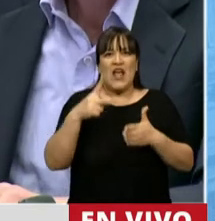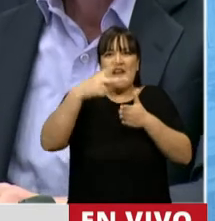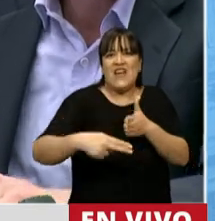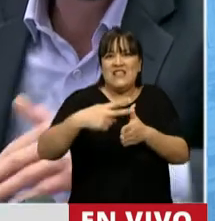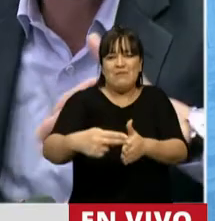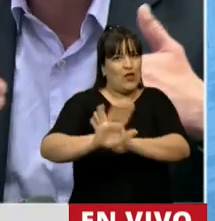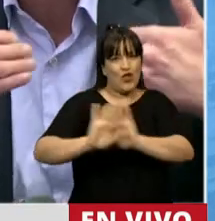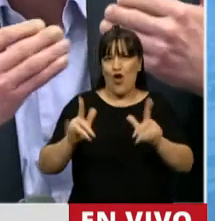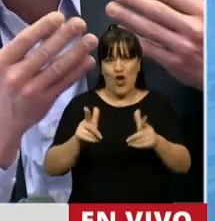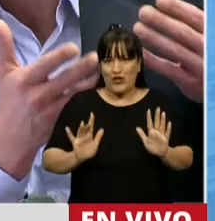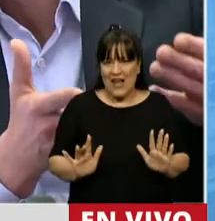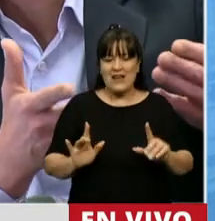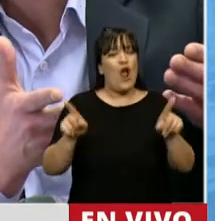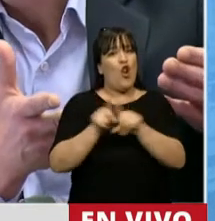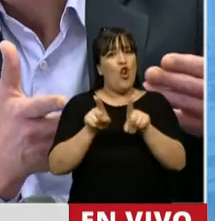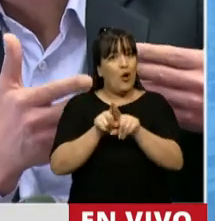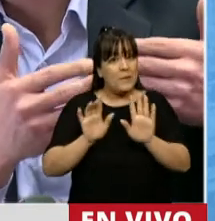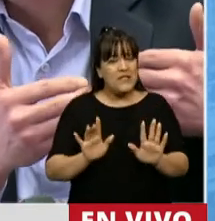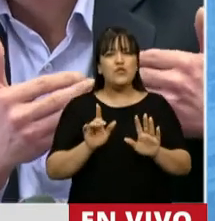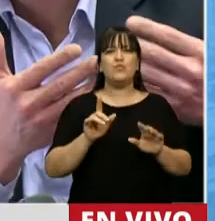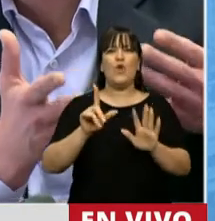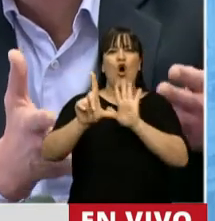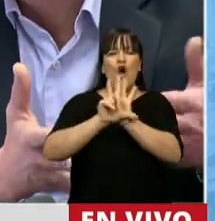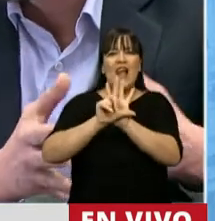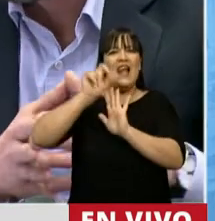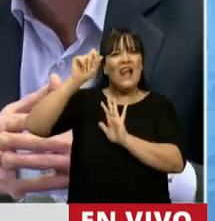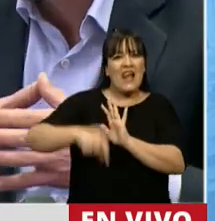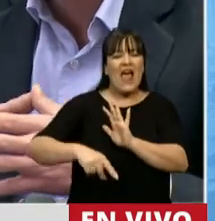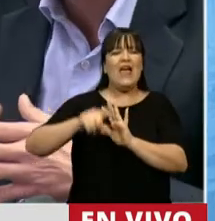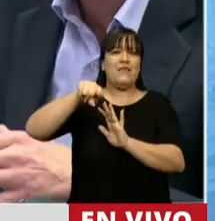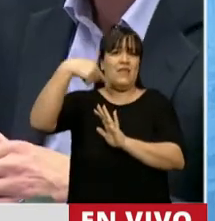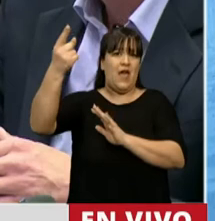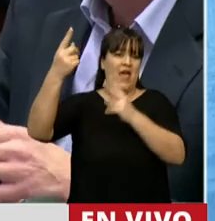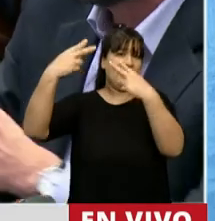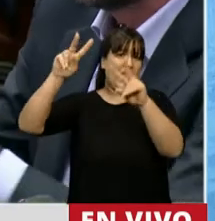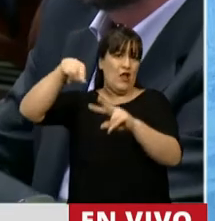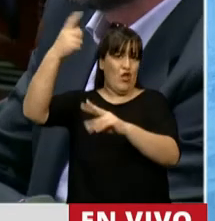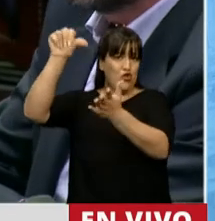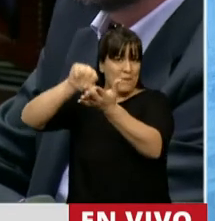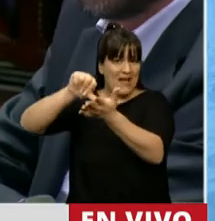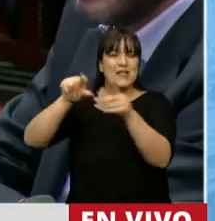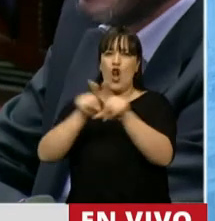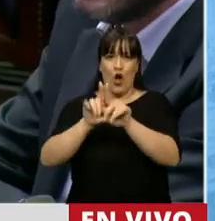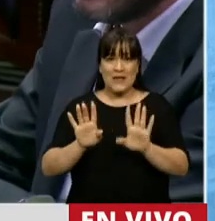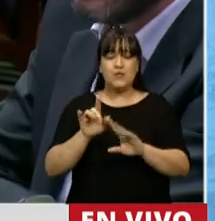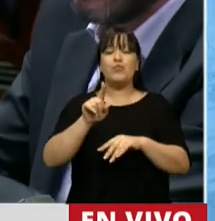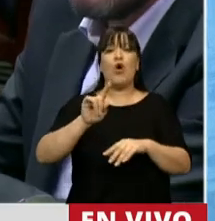Fernández, al igual de lo que va a suceder con la ley bajo jurisdicción extranjera. Y a partir del año